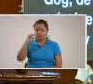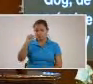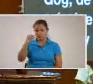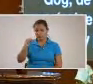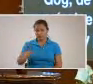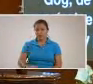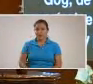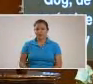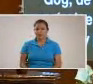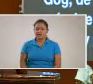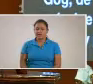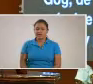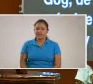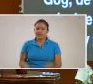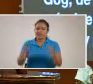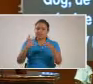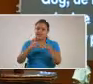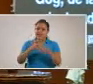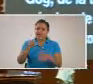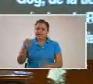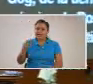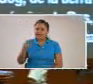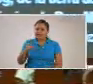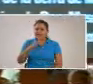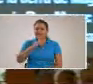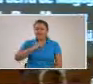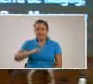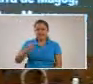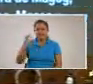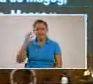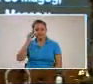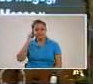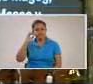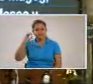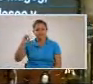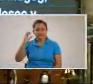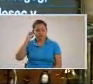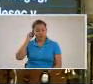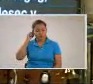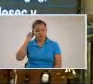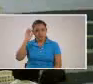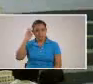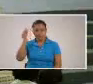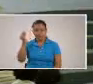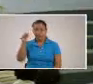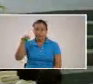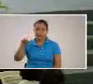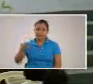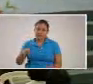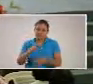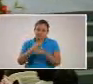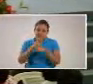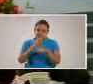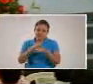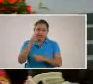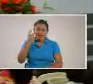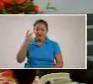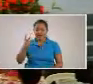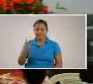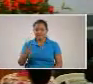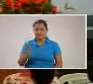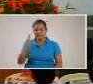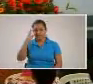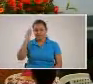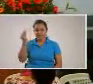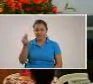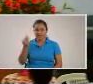poquito acerca de quién es Gog. Y bueno, porque aquí se deja ver claramente que Magog no es